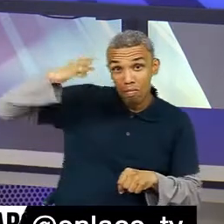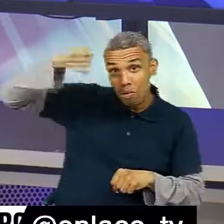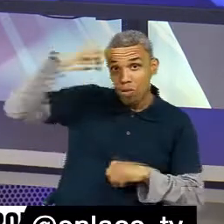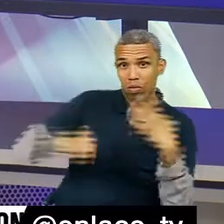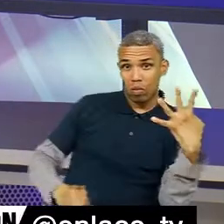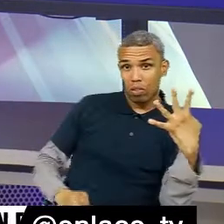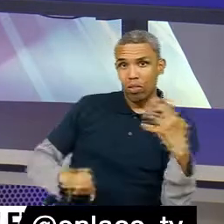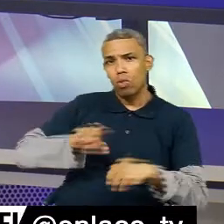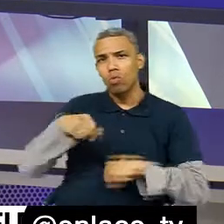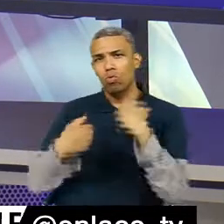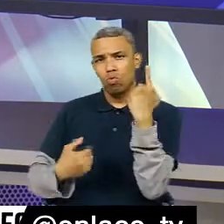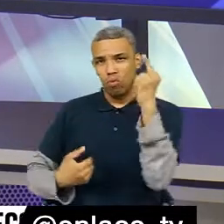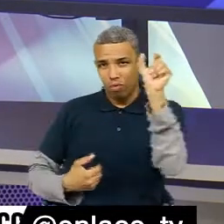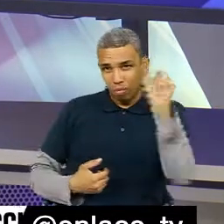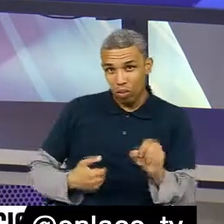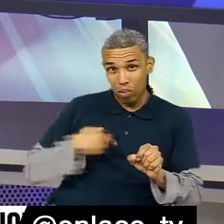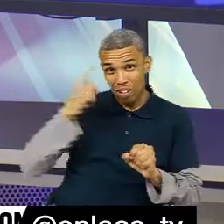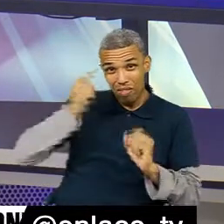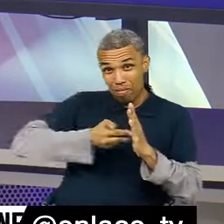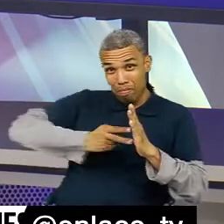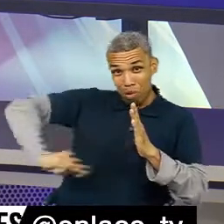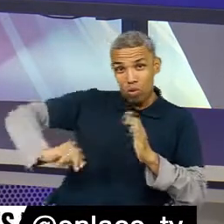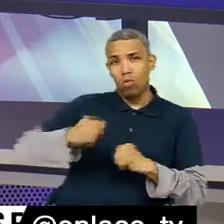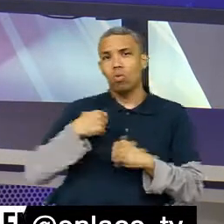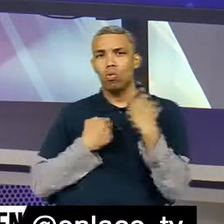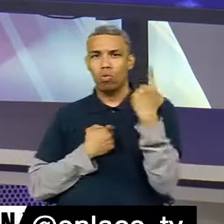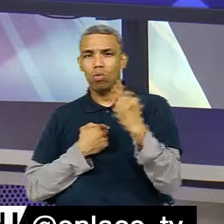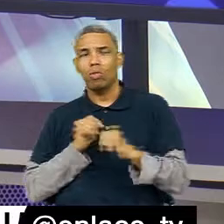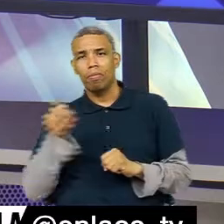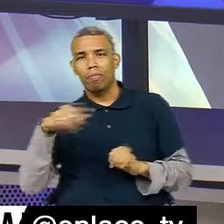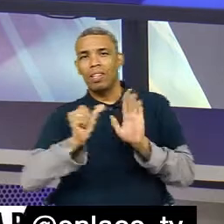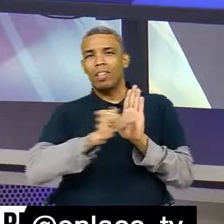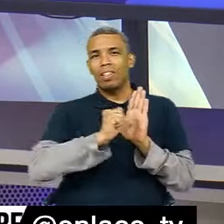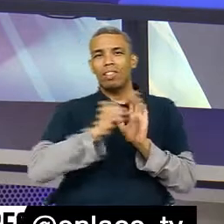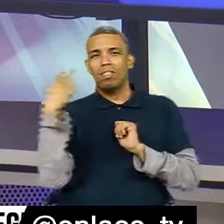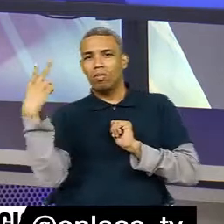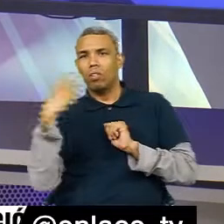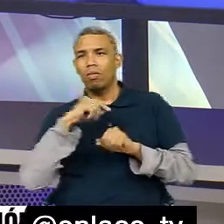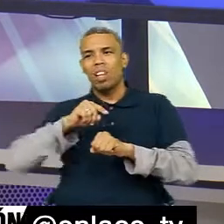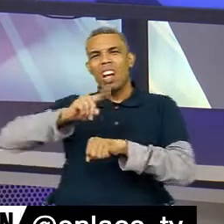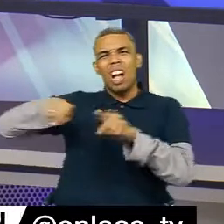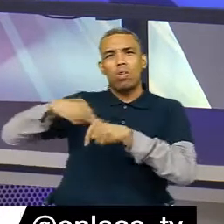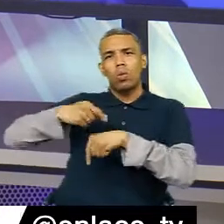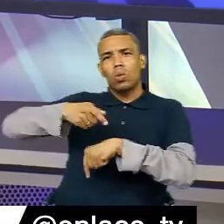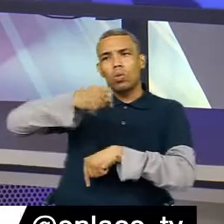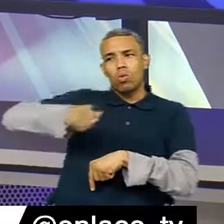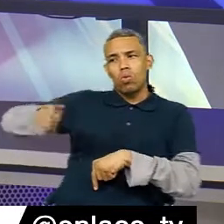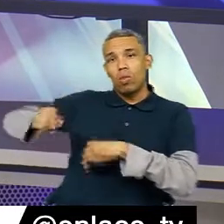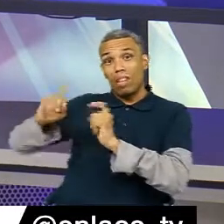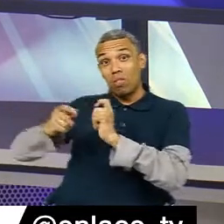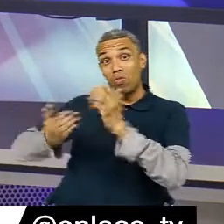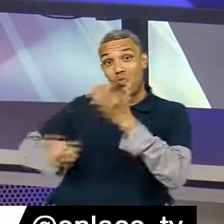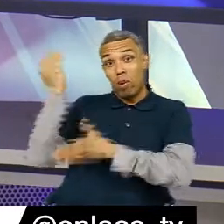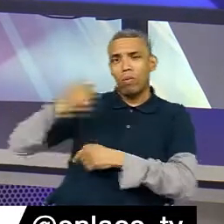profesional universitario y hay un técnico operativo. Y el artículo segundo, nombrar a las siguientes personas para que integren el